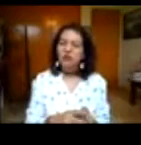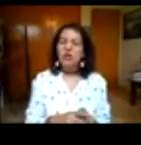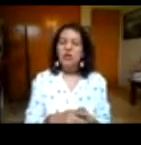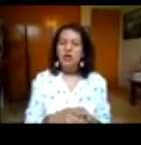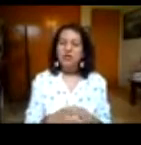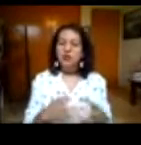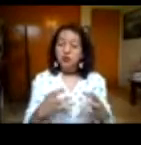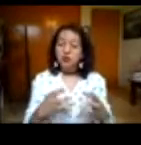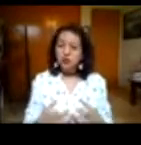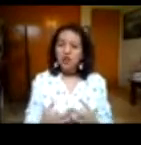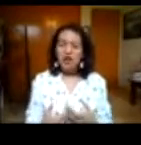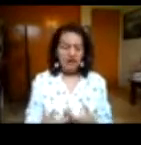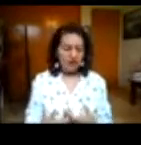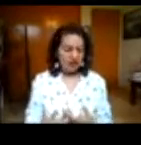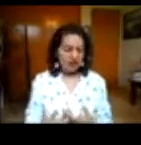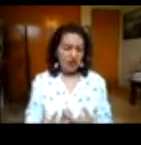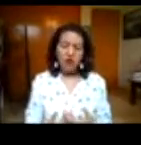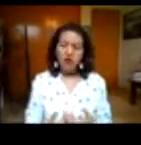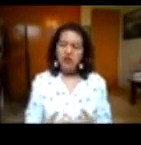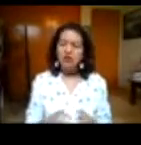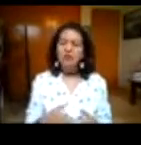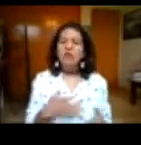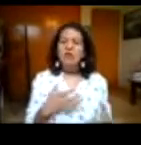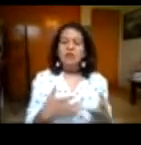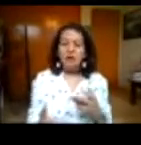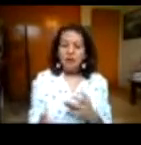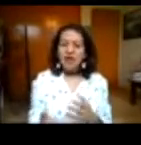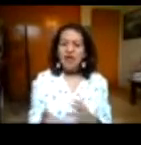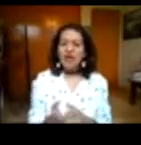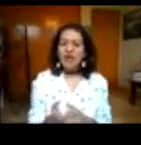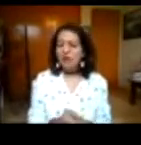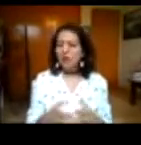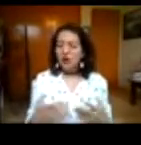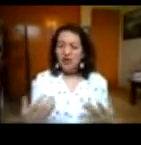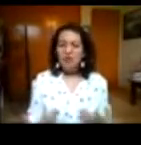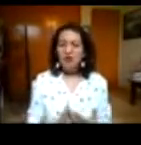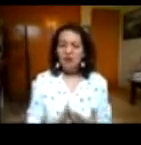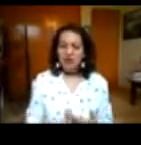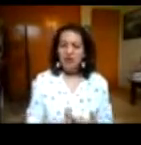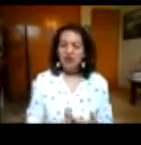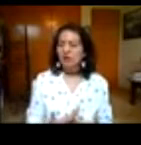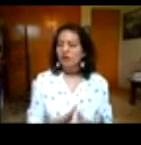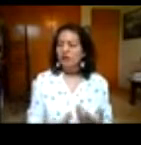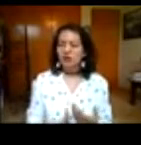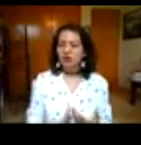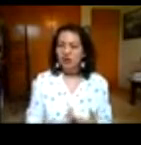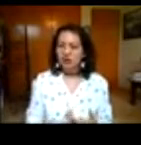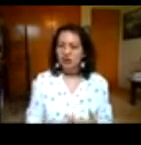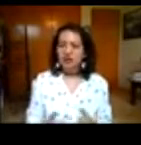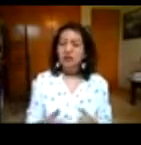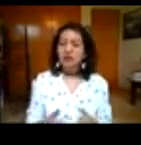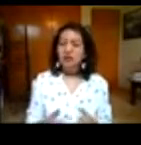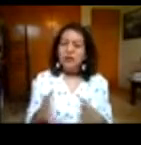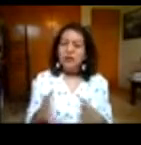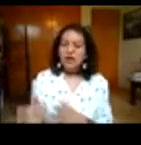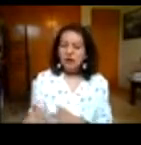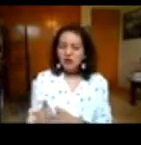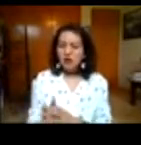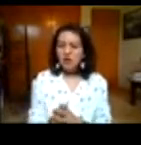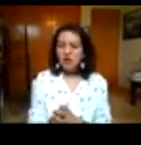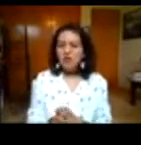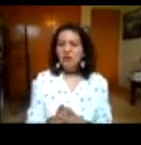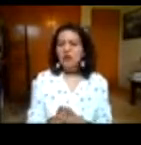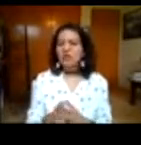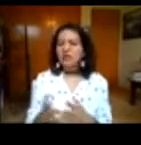son estructura del Congreso, también pueden prevenir conflictos de intereses, ¿no? El